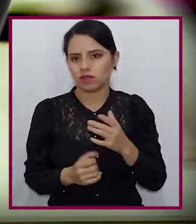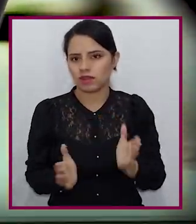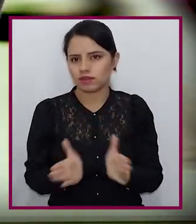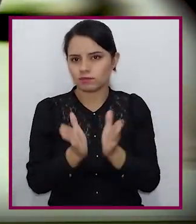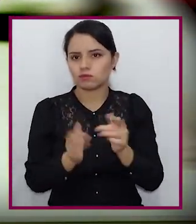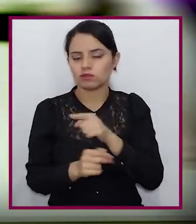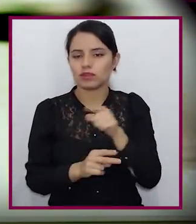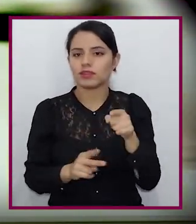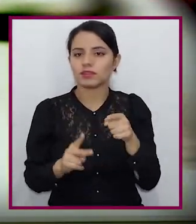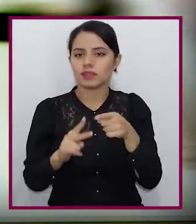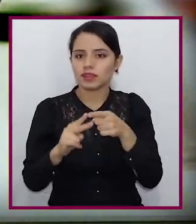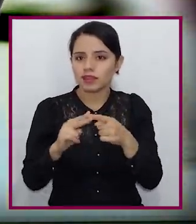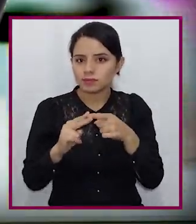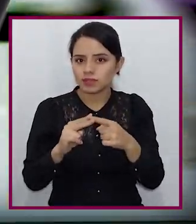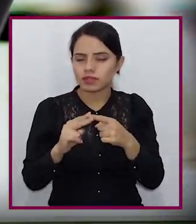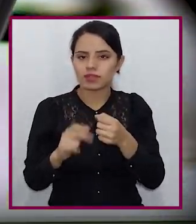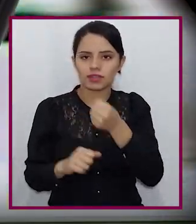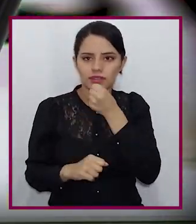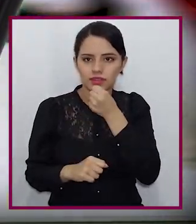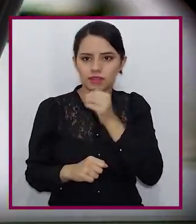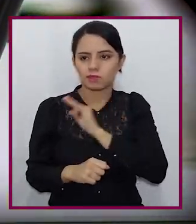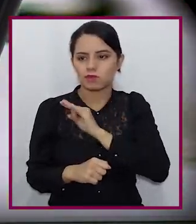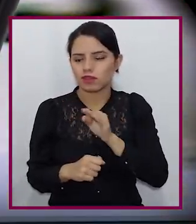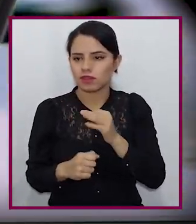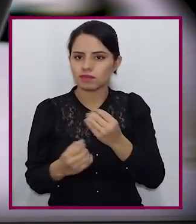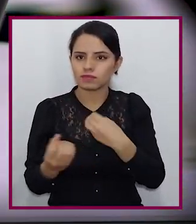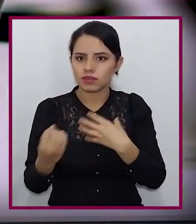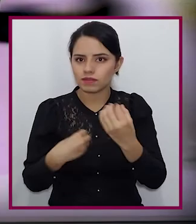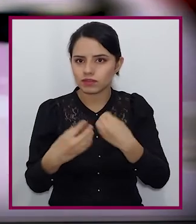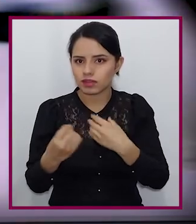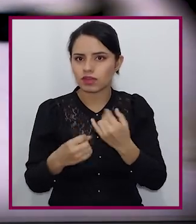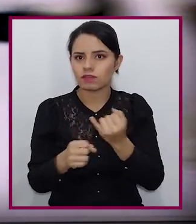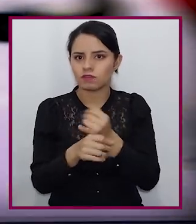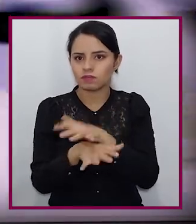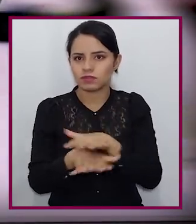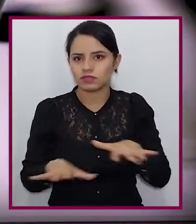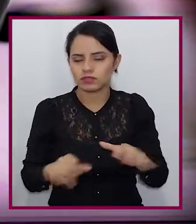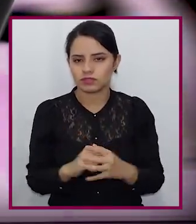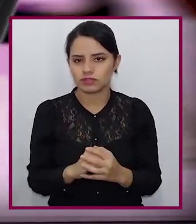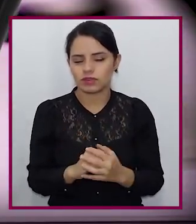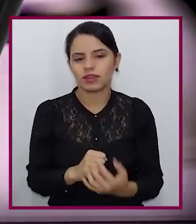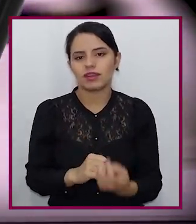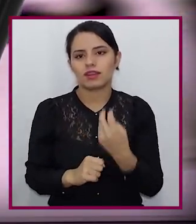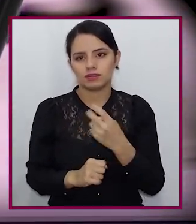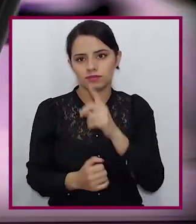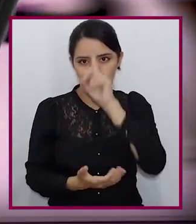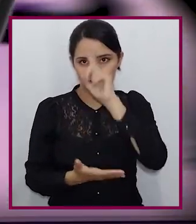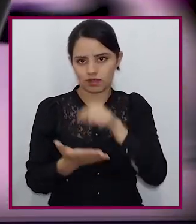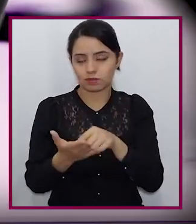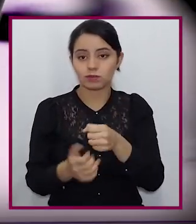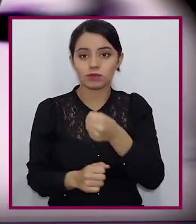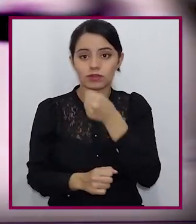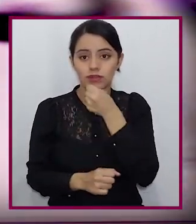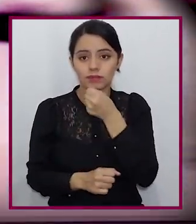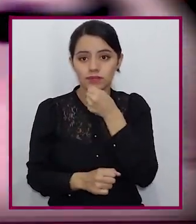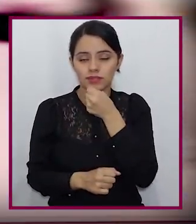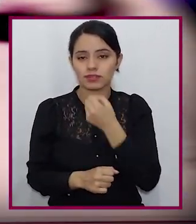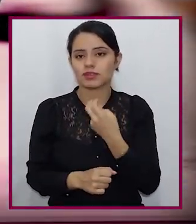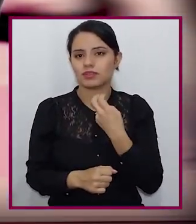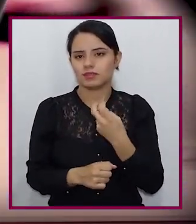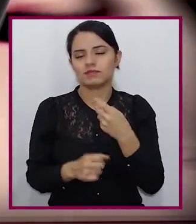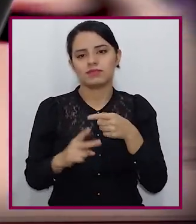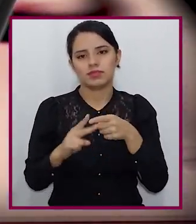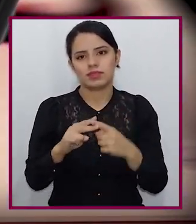estar suscrito a varias fuentes y estar recibiendo información. Y por ello creemos que el podcast y el podcasting son una